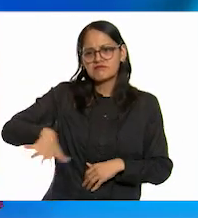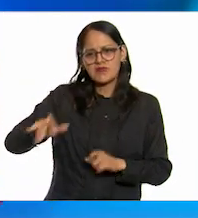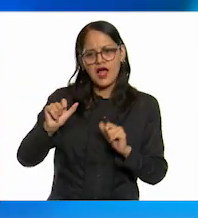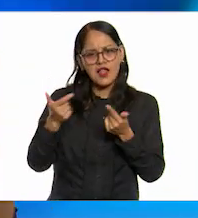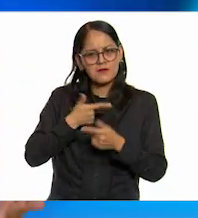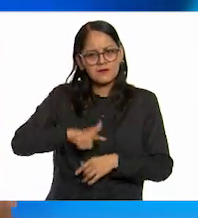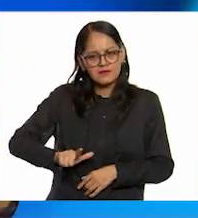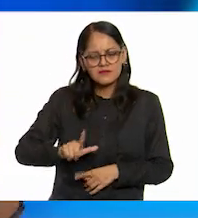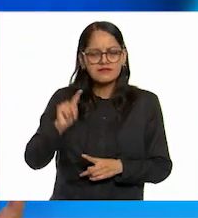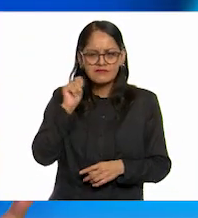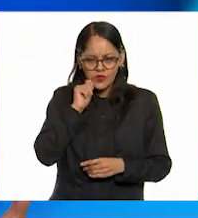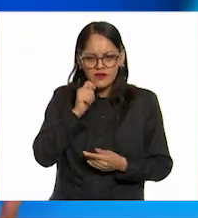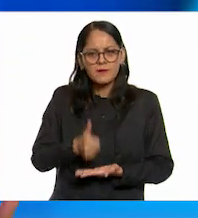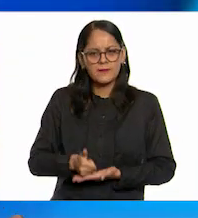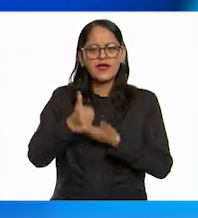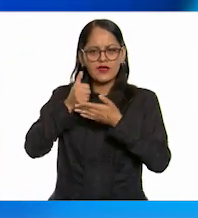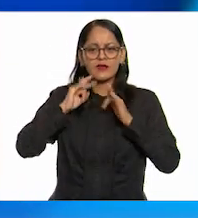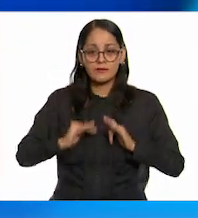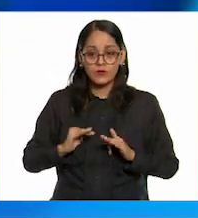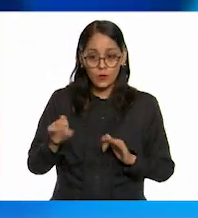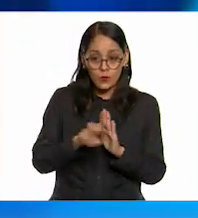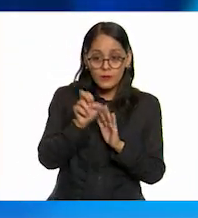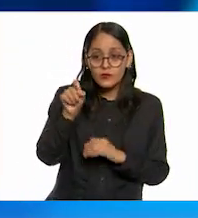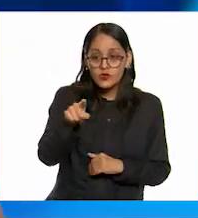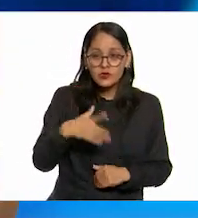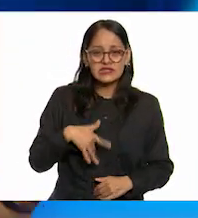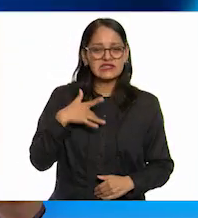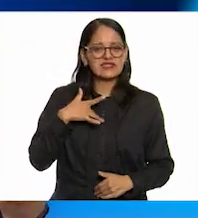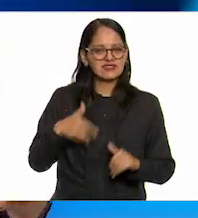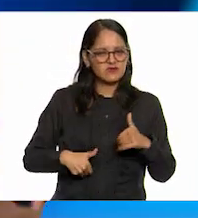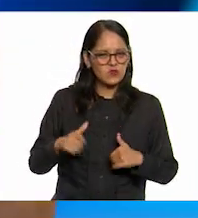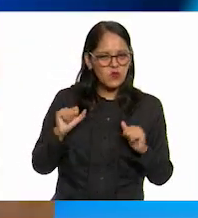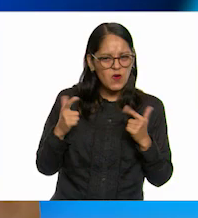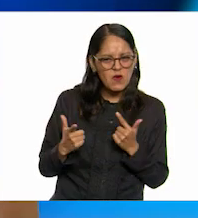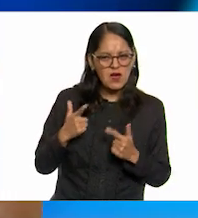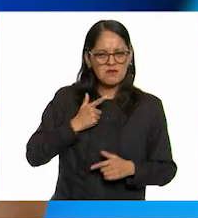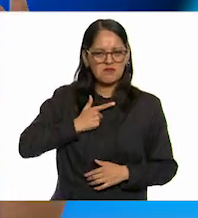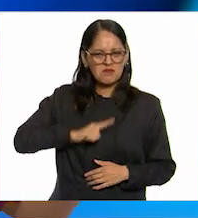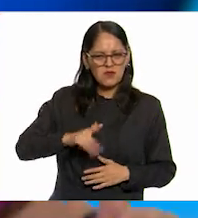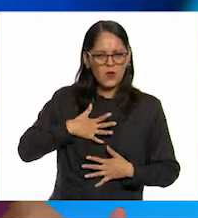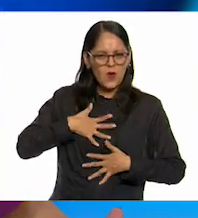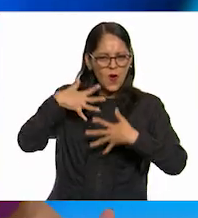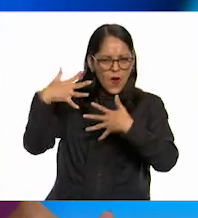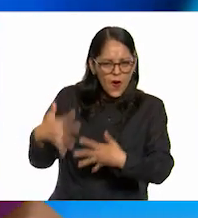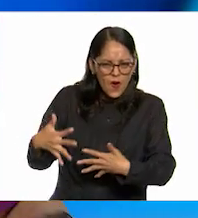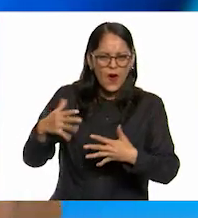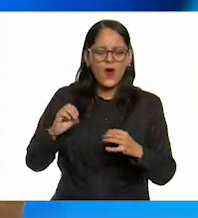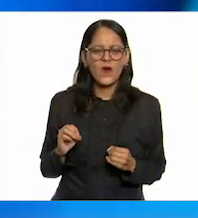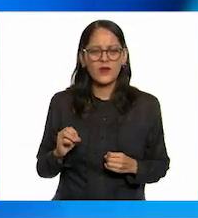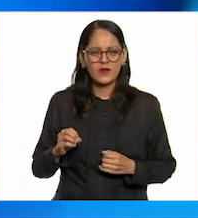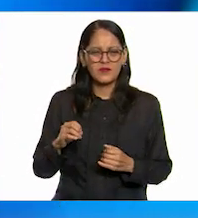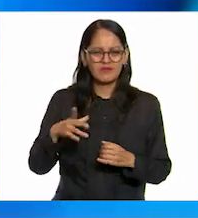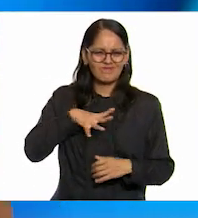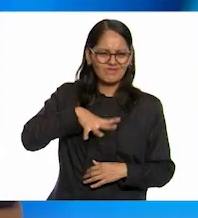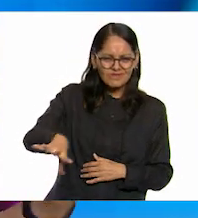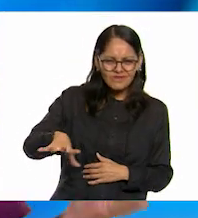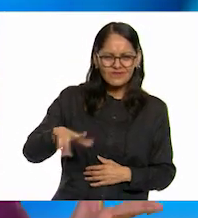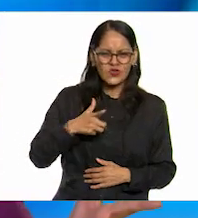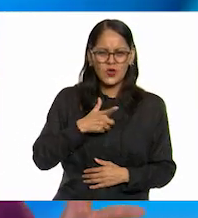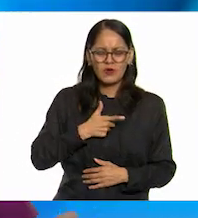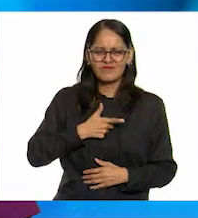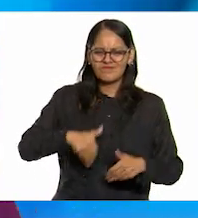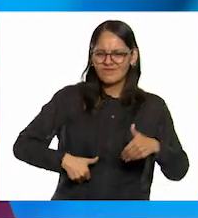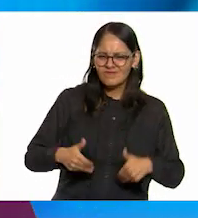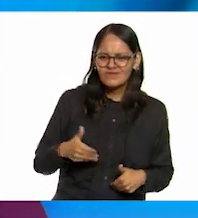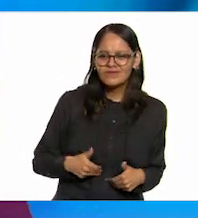desagrado. Así que cada vez que te sientas muy agobiado por algo que te produzca aversión, repulsión, o